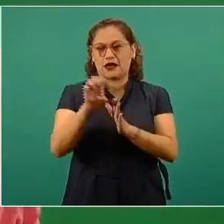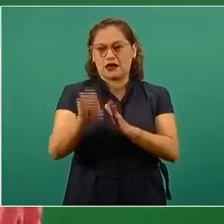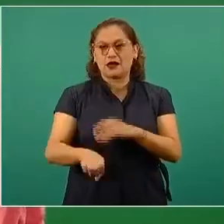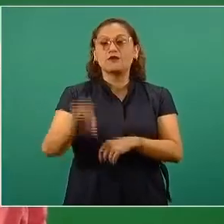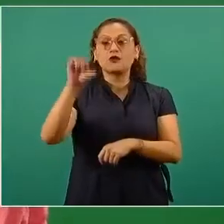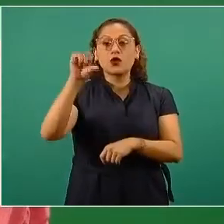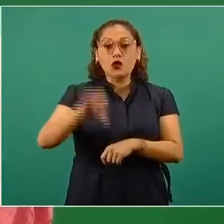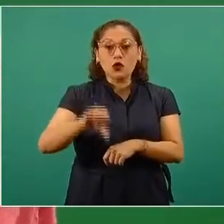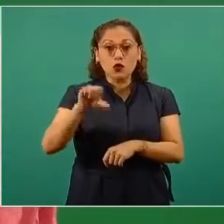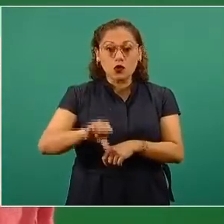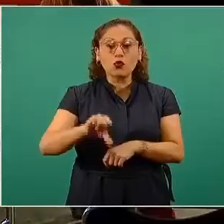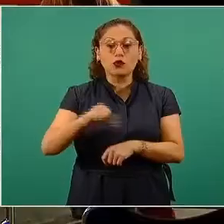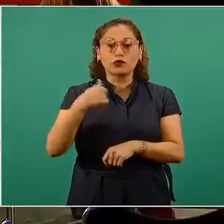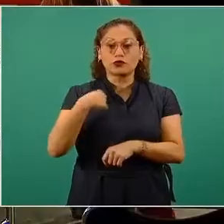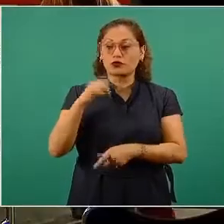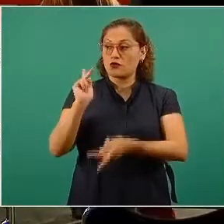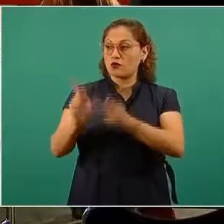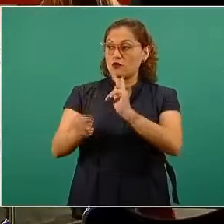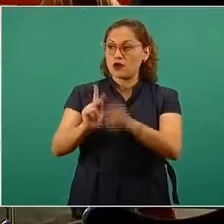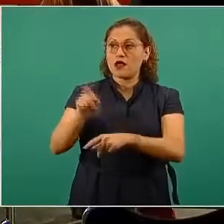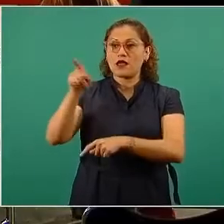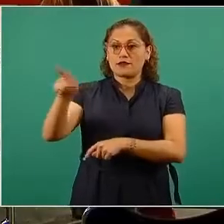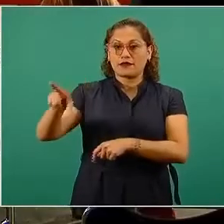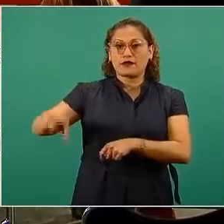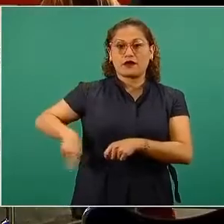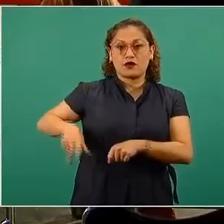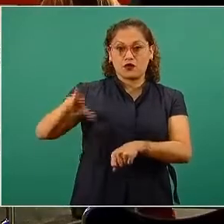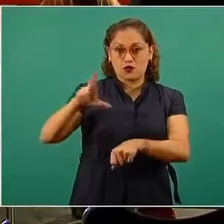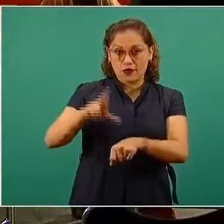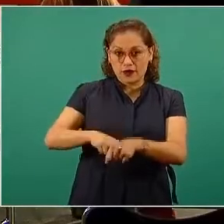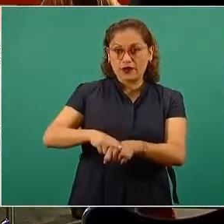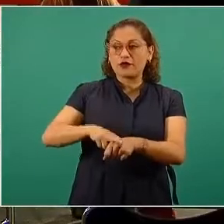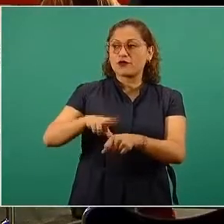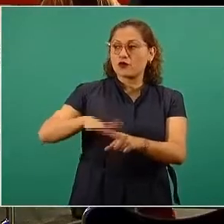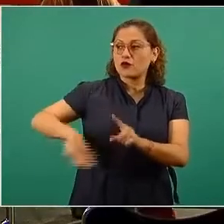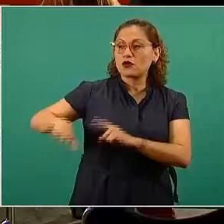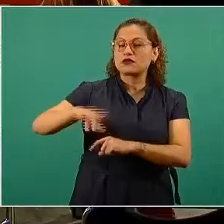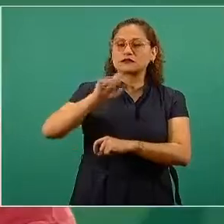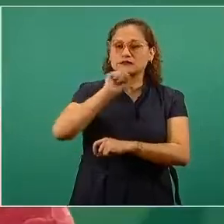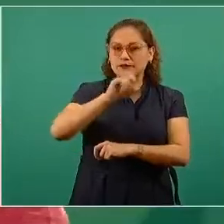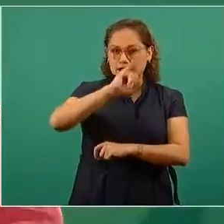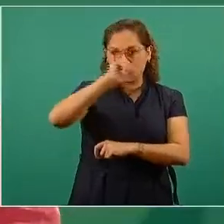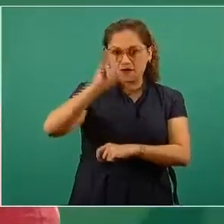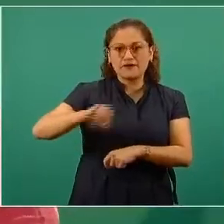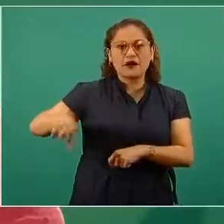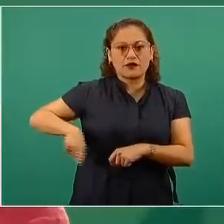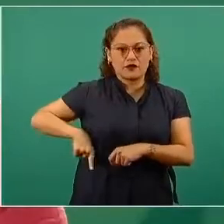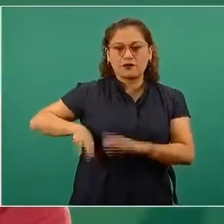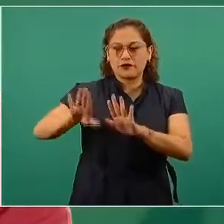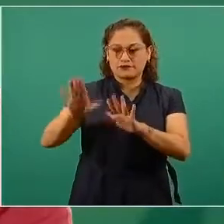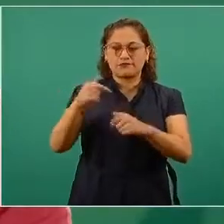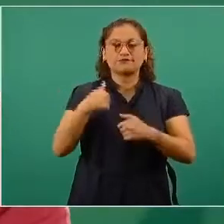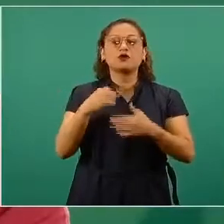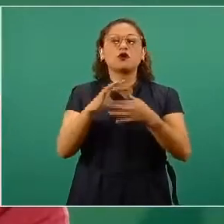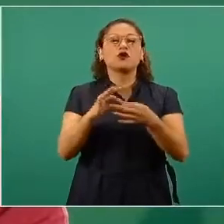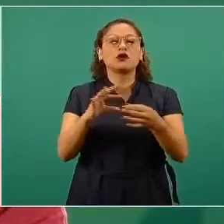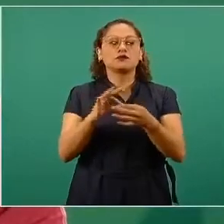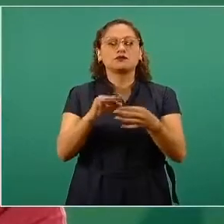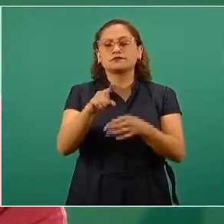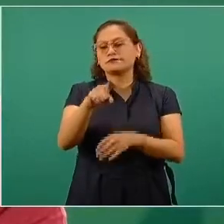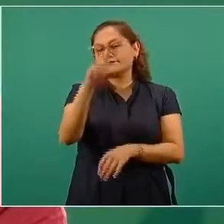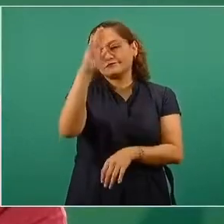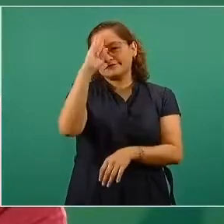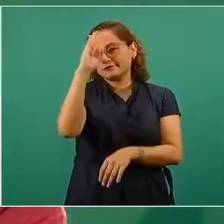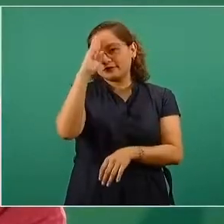la gobernadora, la jefa de gobierno y los gobernadores. Supongamos que hay un estado que tiene